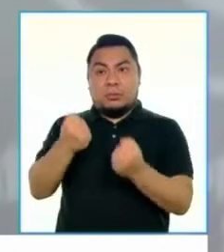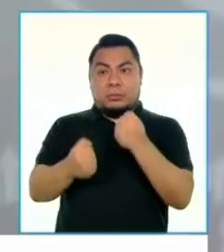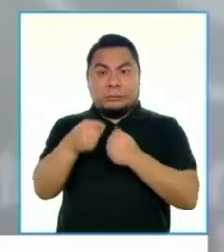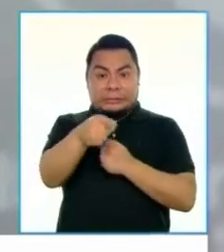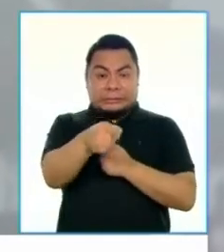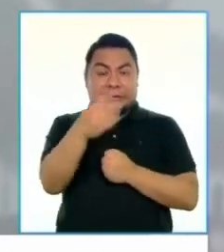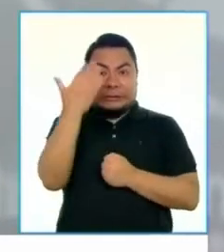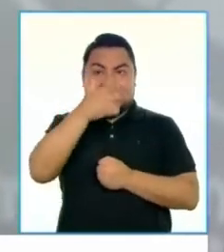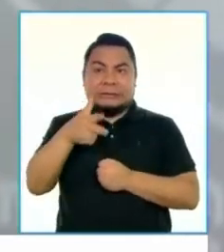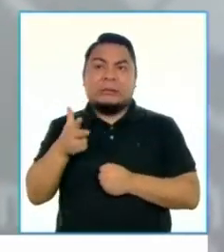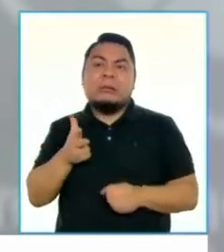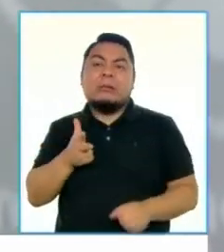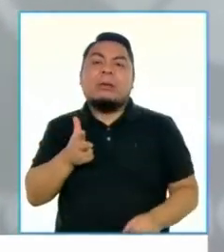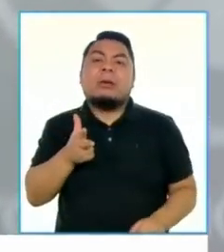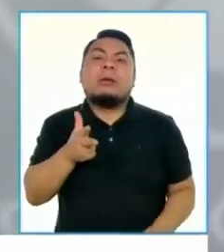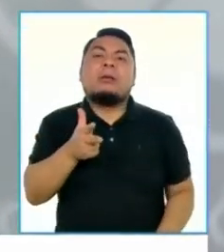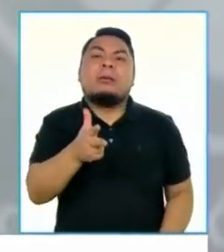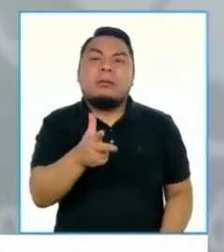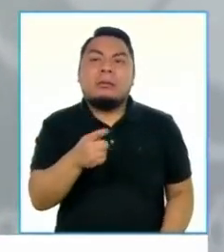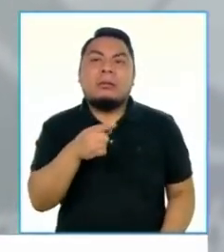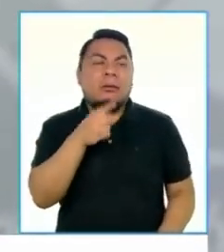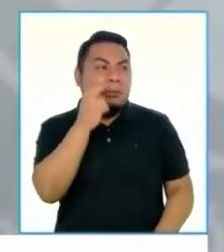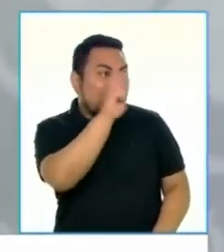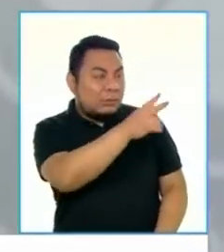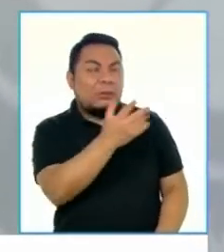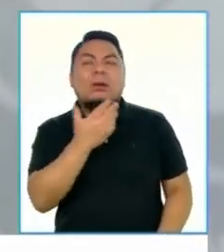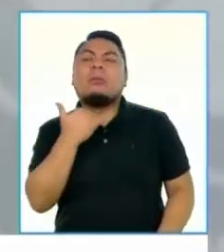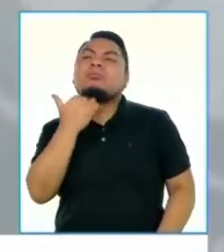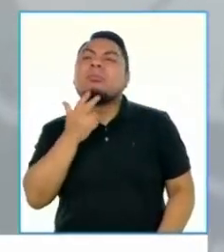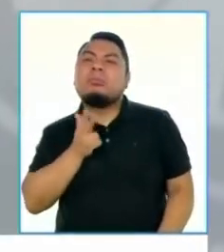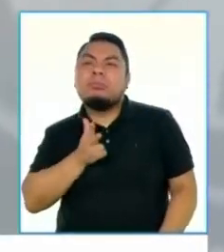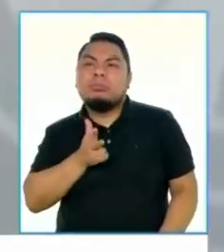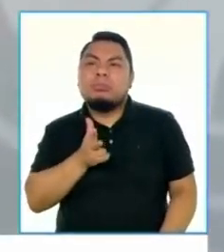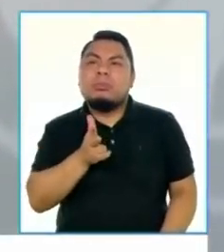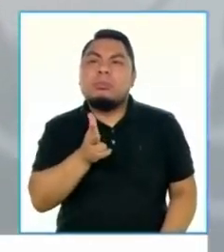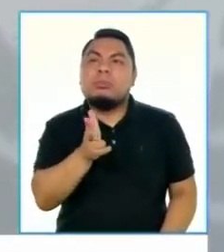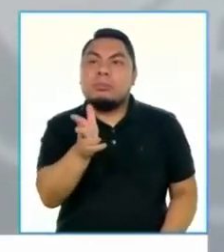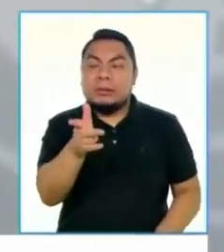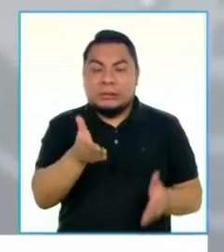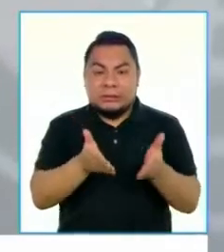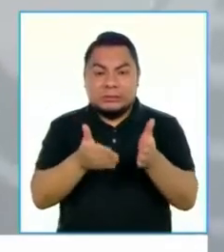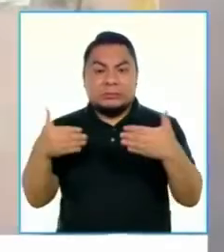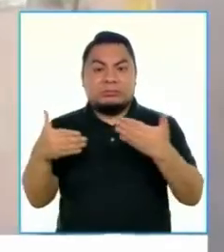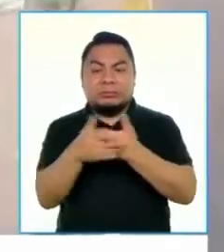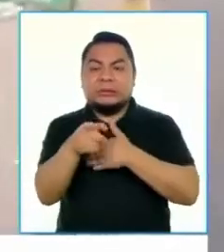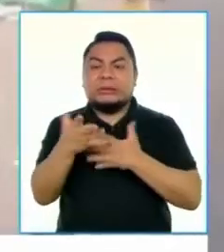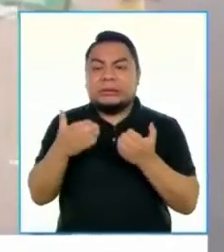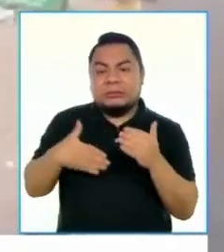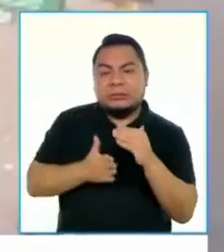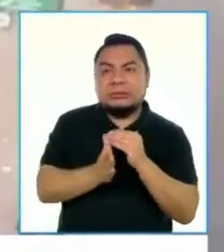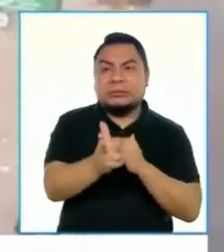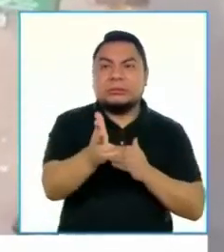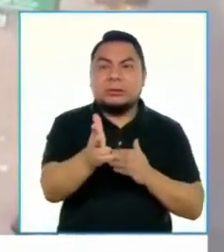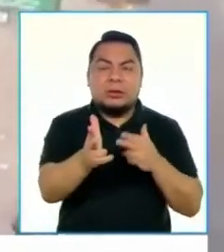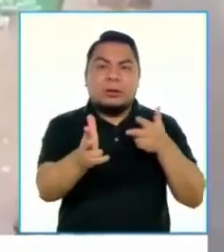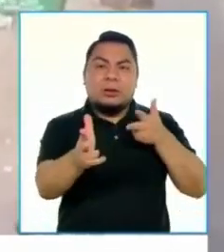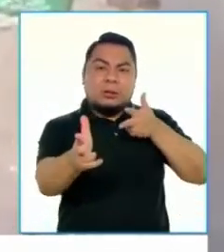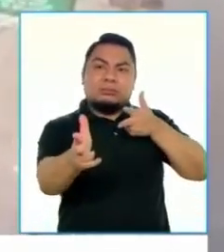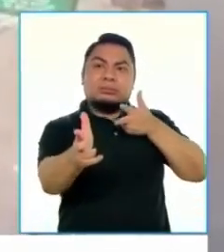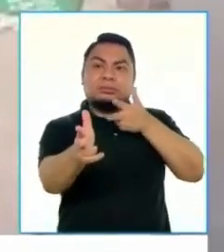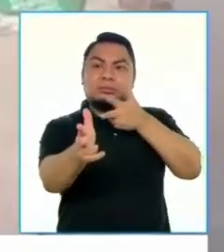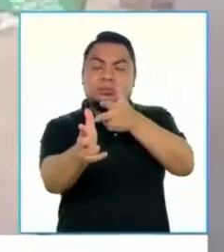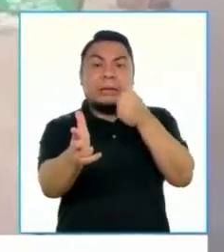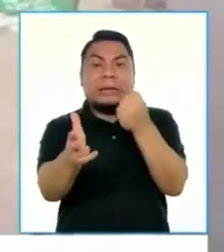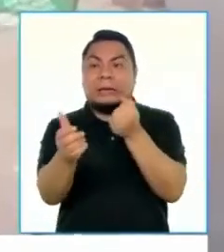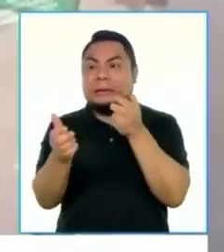este automóvil negro quiso cruzar de manera imprudente por las vías del Metropolitano. Una unidad que pasaba por